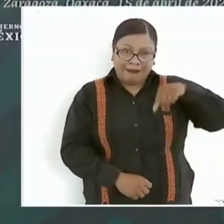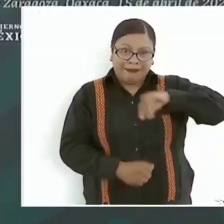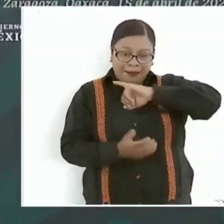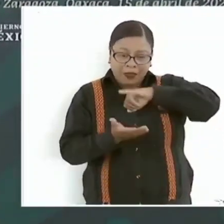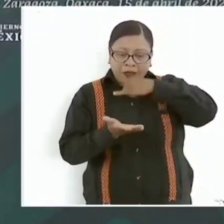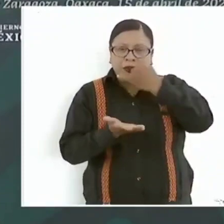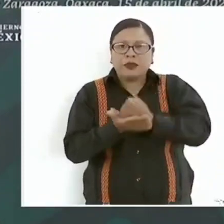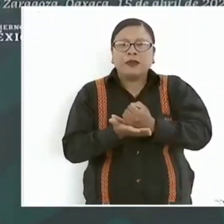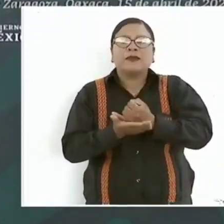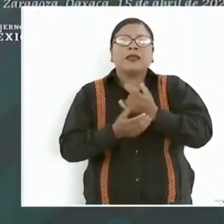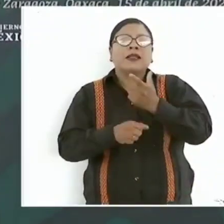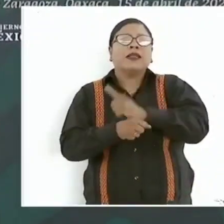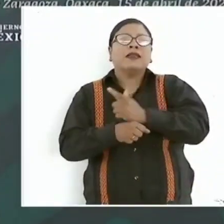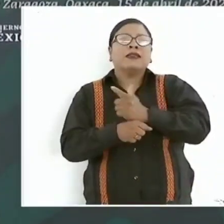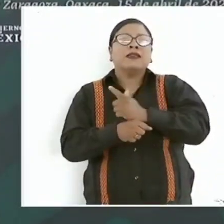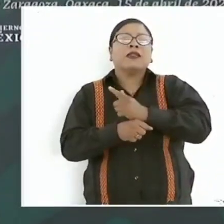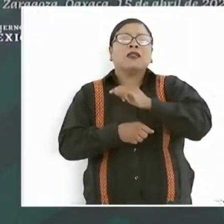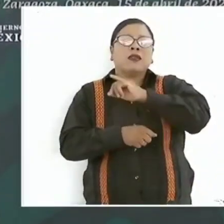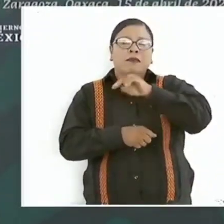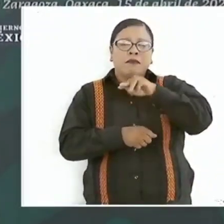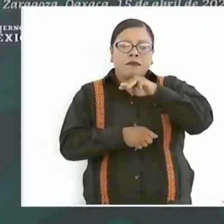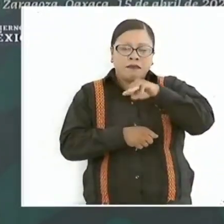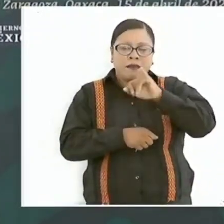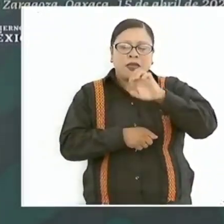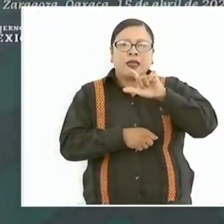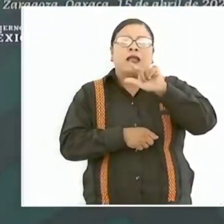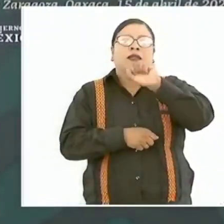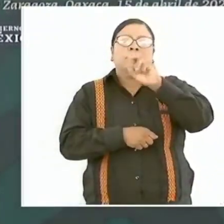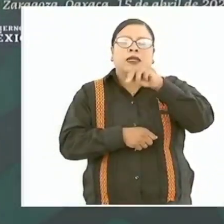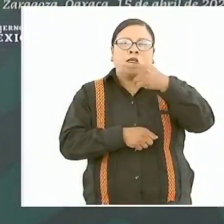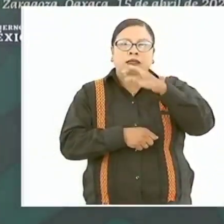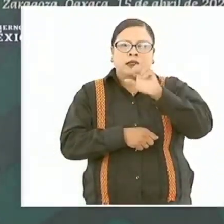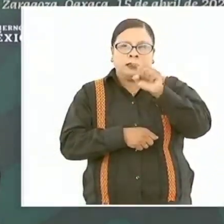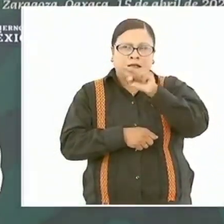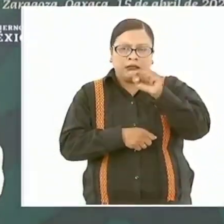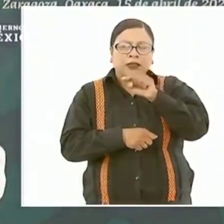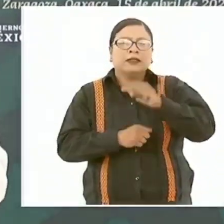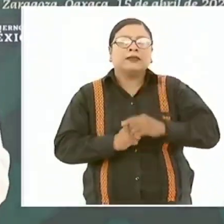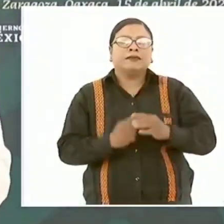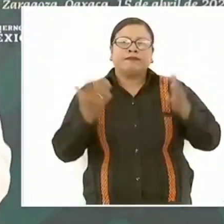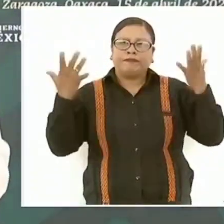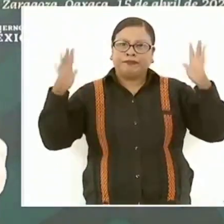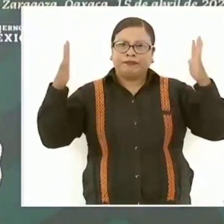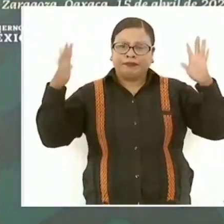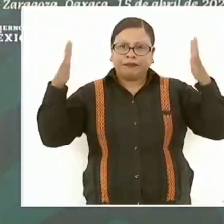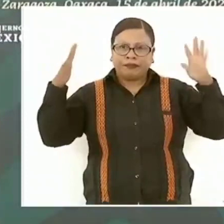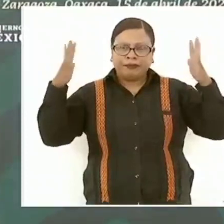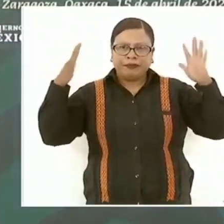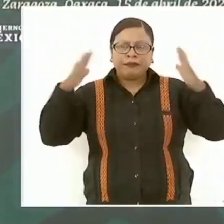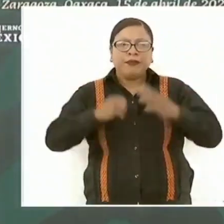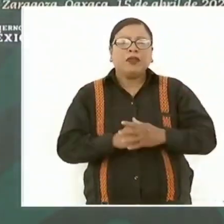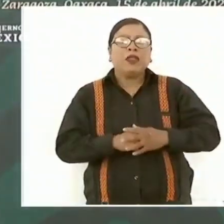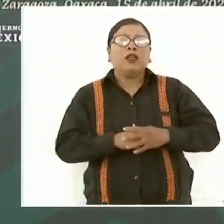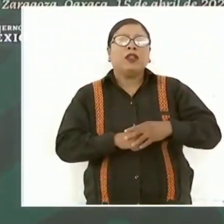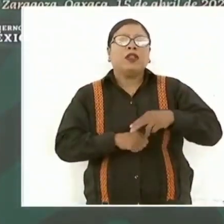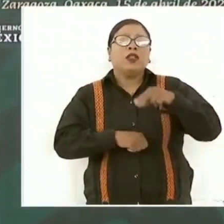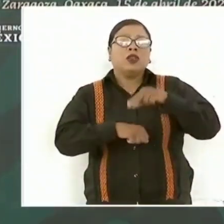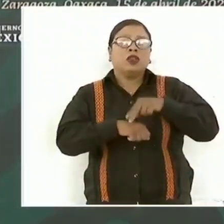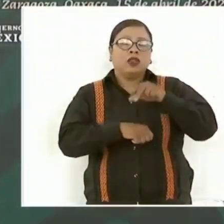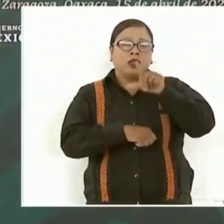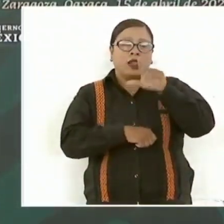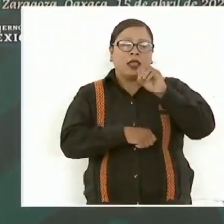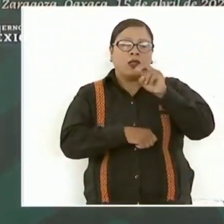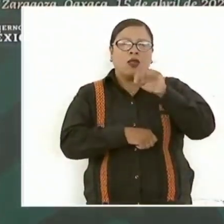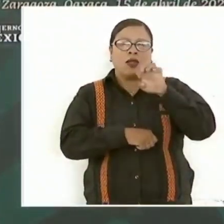Juchitán, al licenciado Miguel Sánchez Altamirano, muchas gracias. Al doctor Leonel